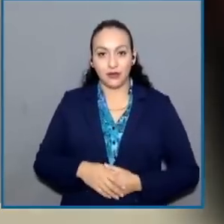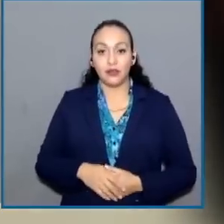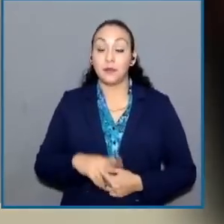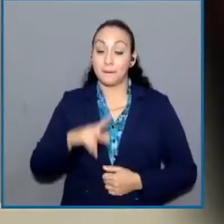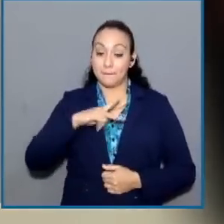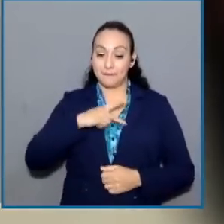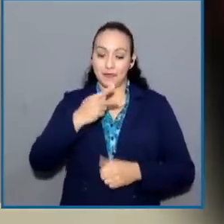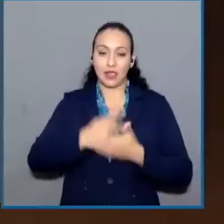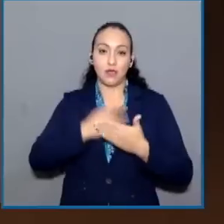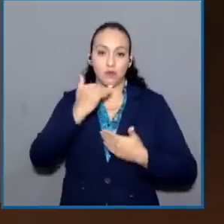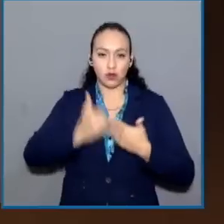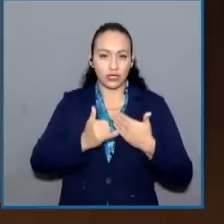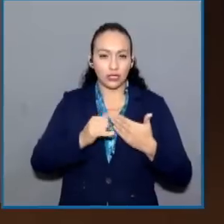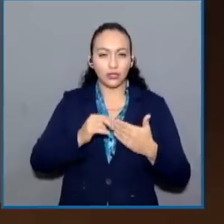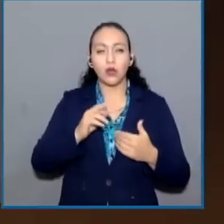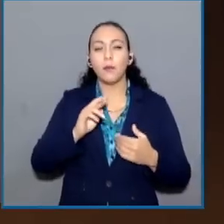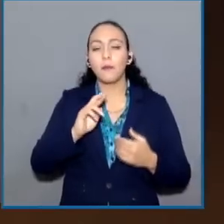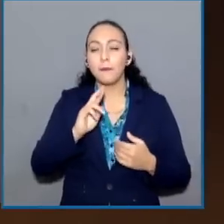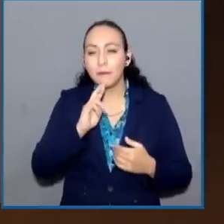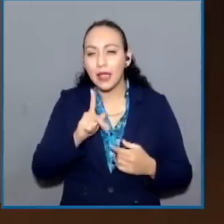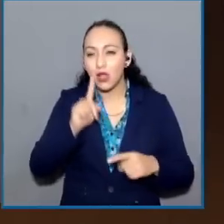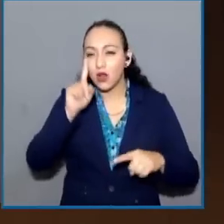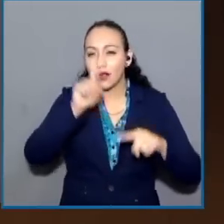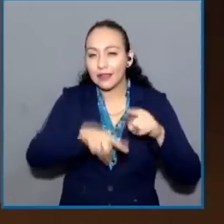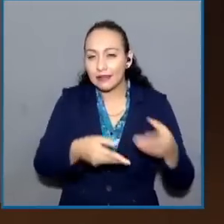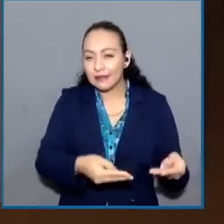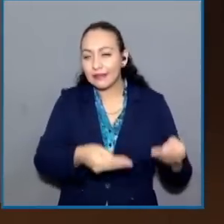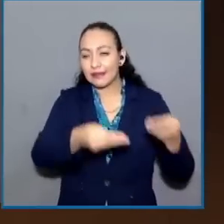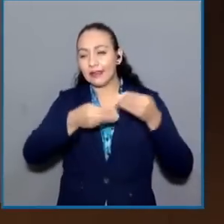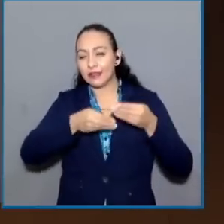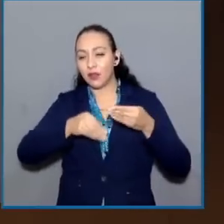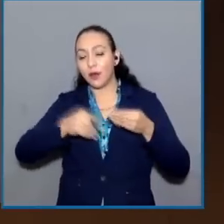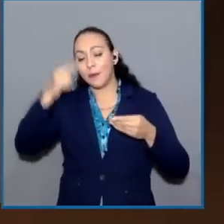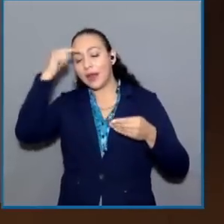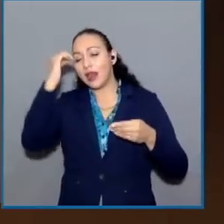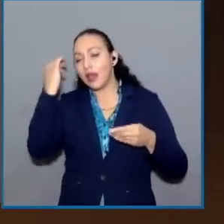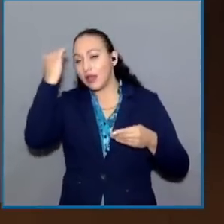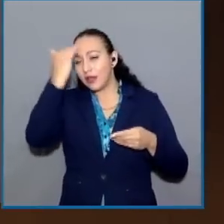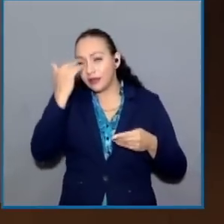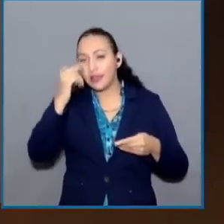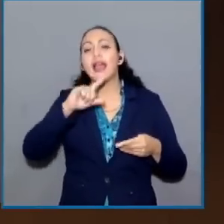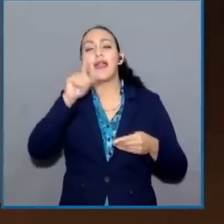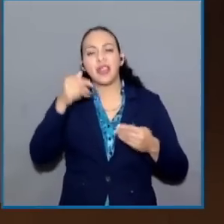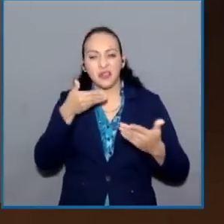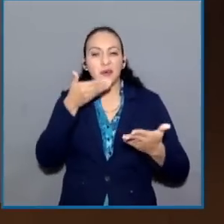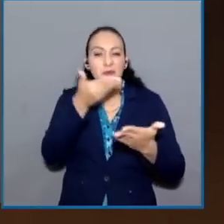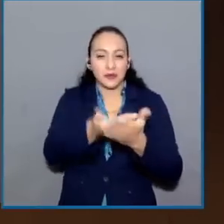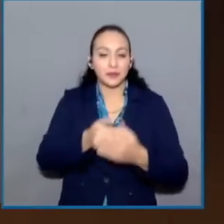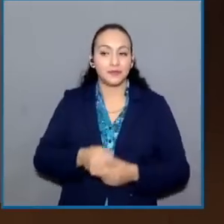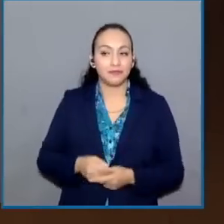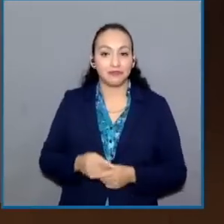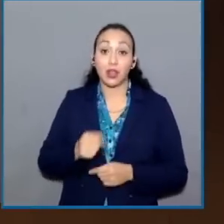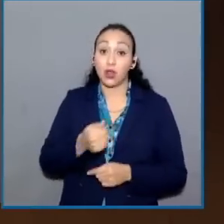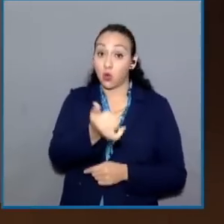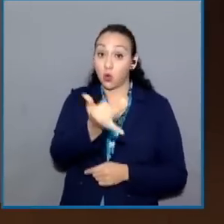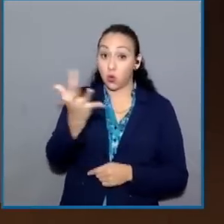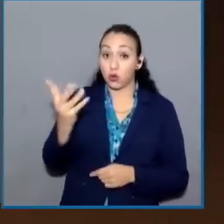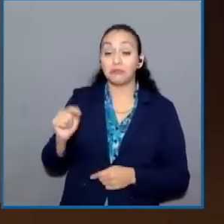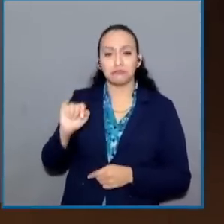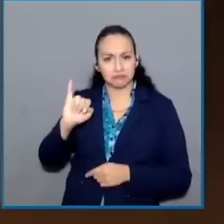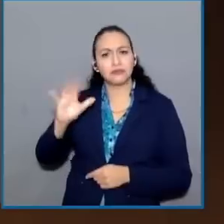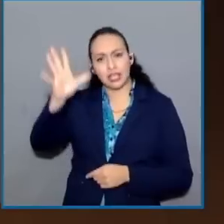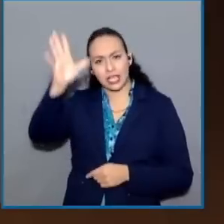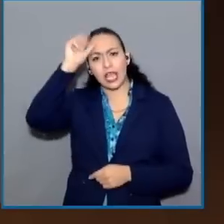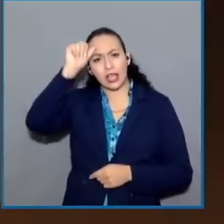mayor reflexión. Los demás integrantes de la Sala Superior estuvieron de acuerdo con esta decisión para que el asunto se analice en